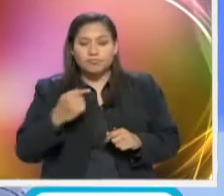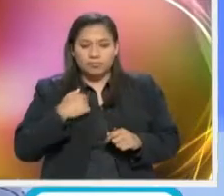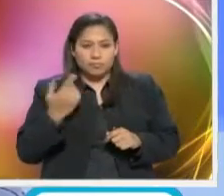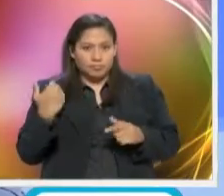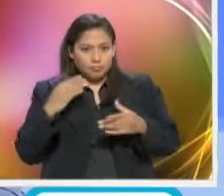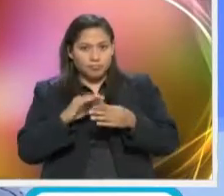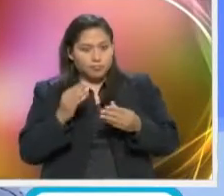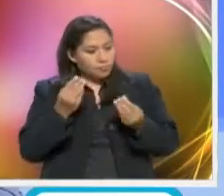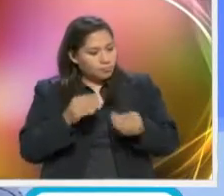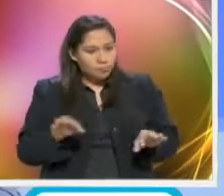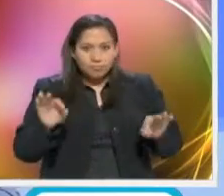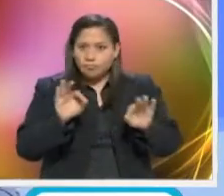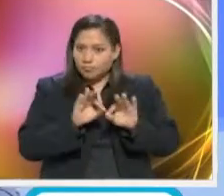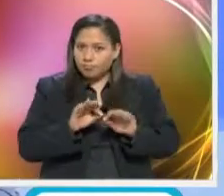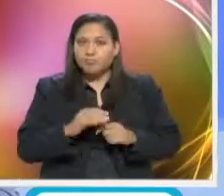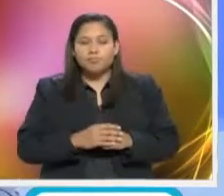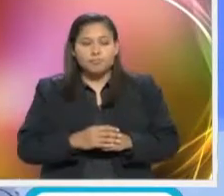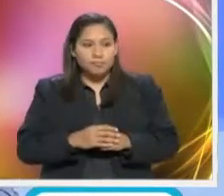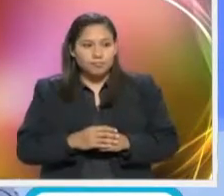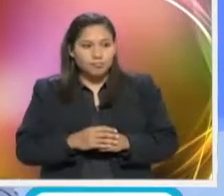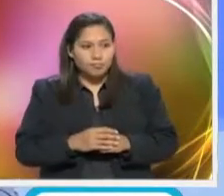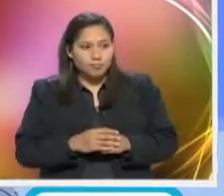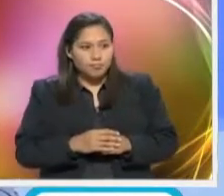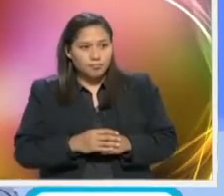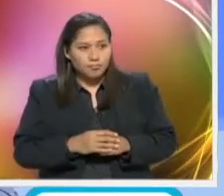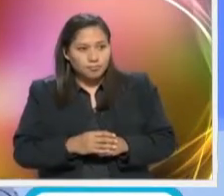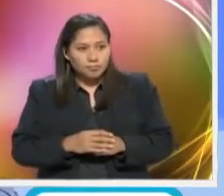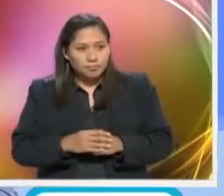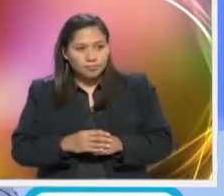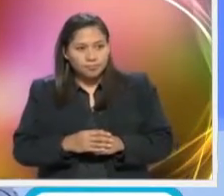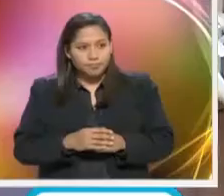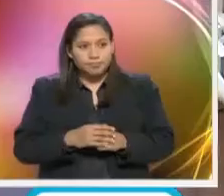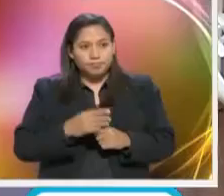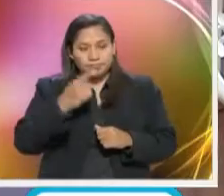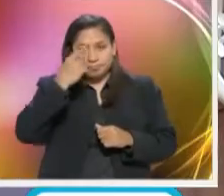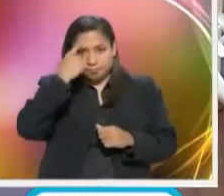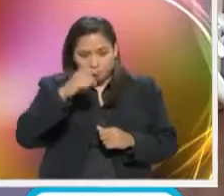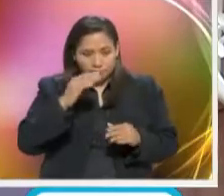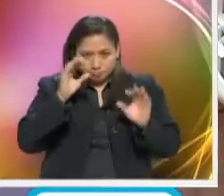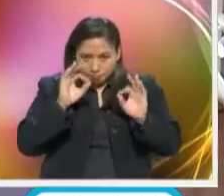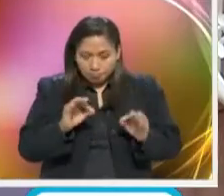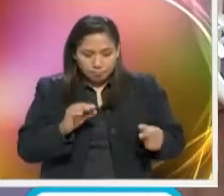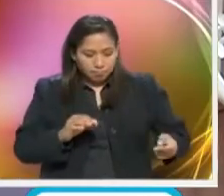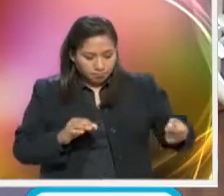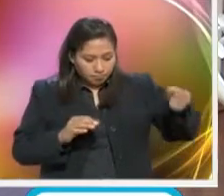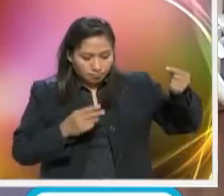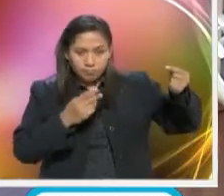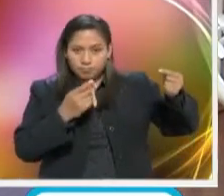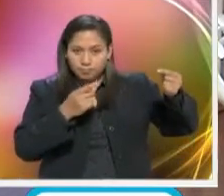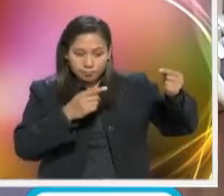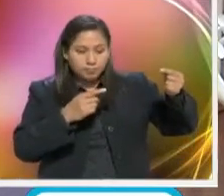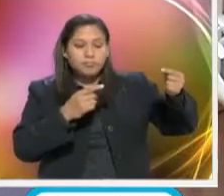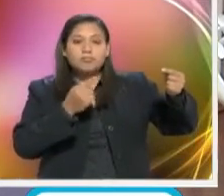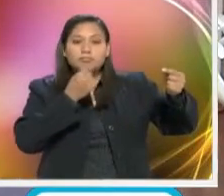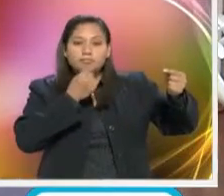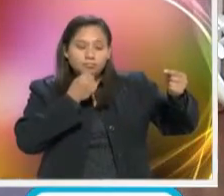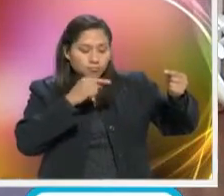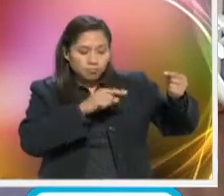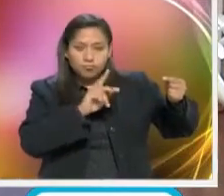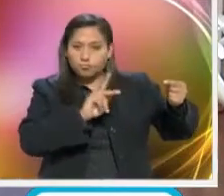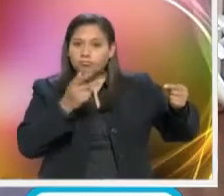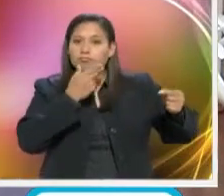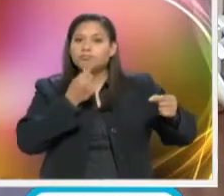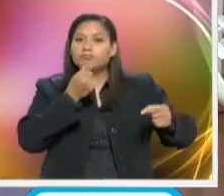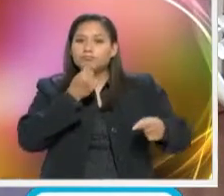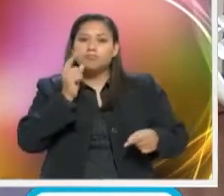es fundamental, ¿no? Esta etapa para el pleno y sano desarrollo de todos, los niños y niñas, ¿no? Es